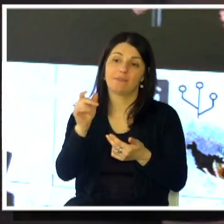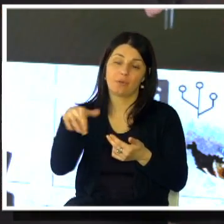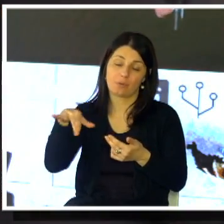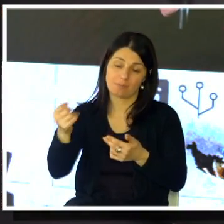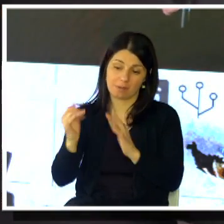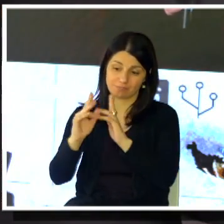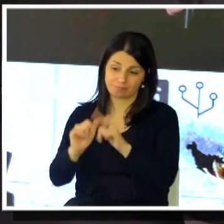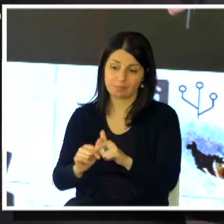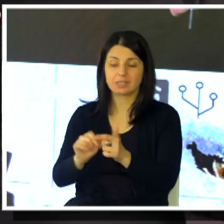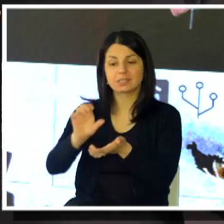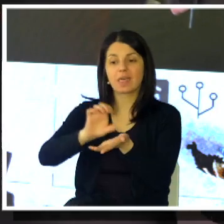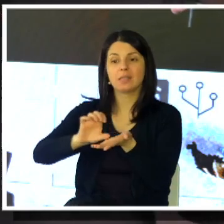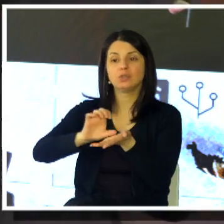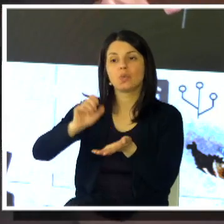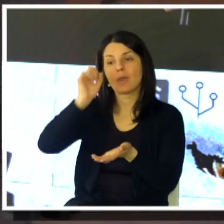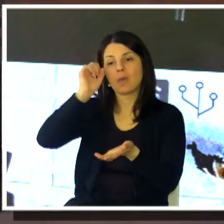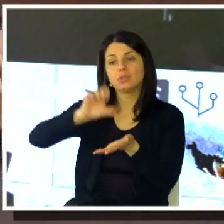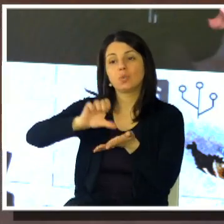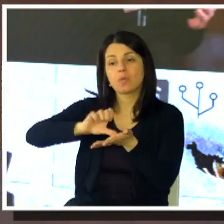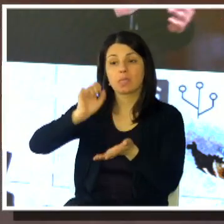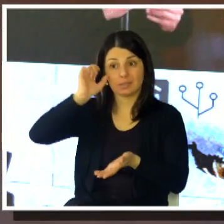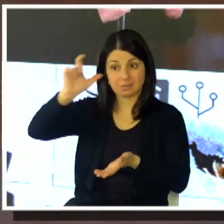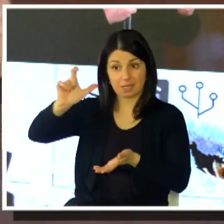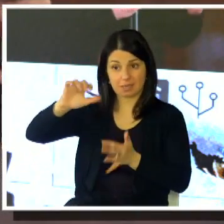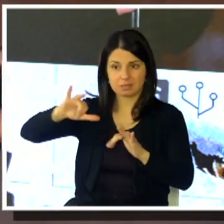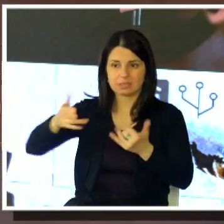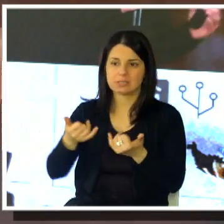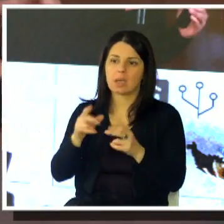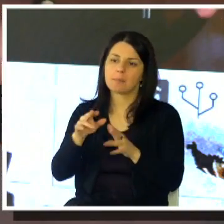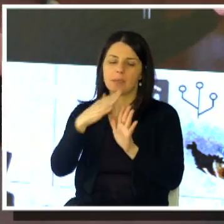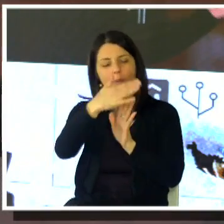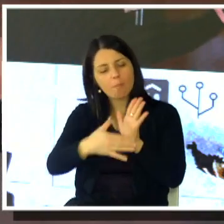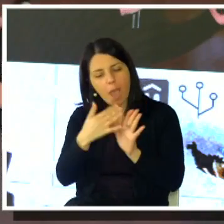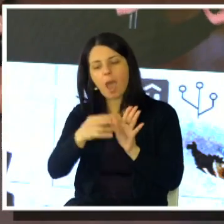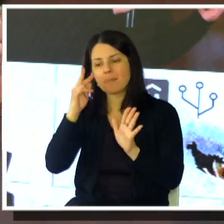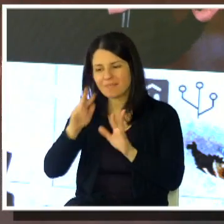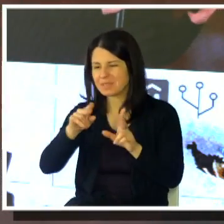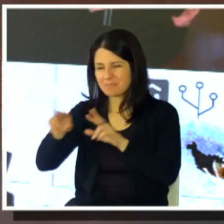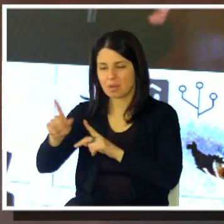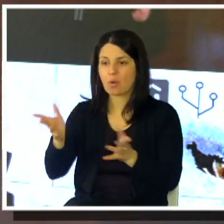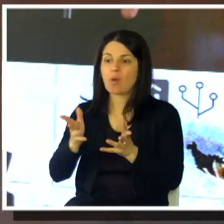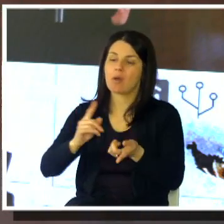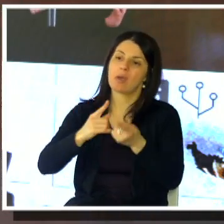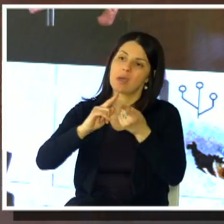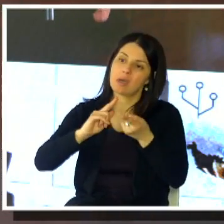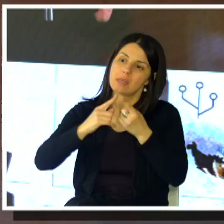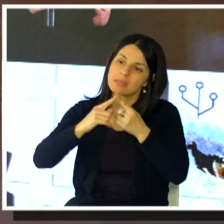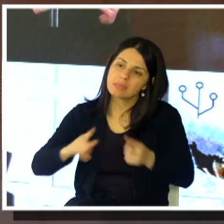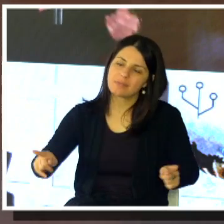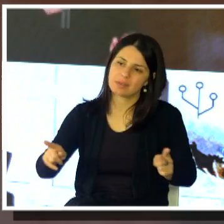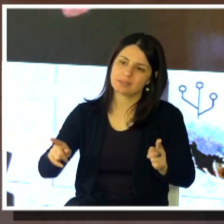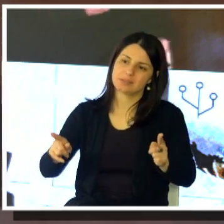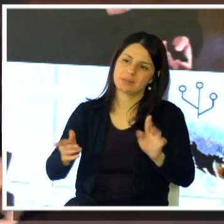de ciudad inteligente, ¿no? Ya no con la misma vista de mapas y eso como veníamos viendo en el video igual, sino un estilo